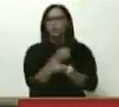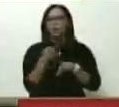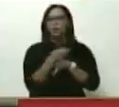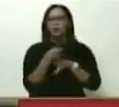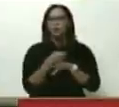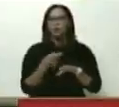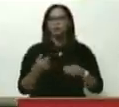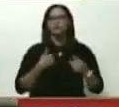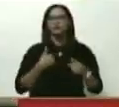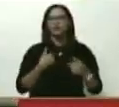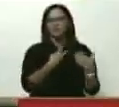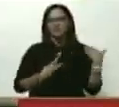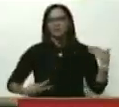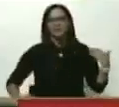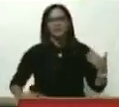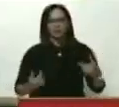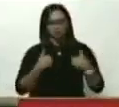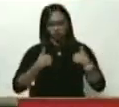era el vicepresidente.